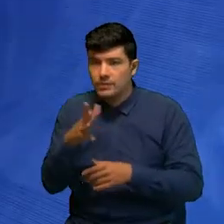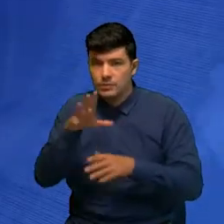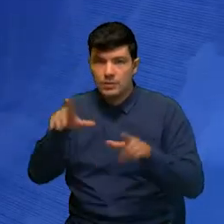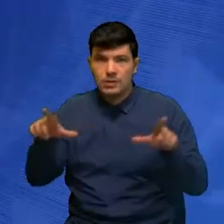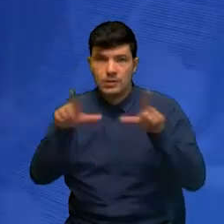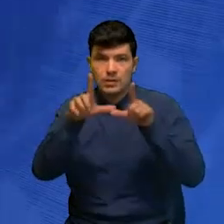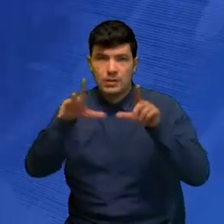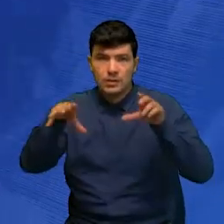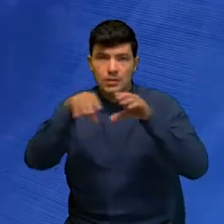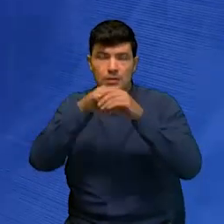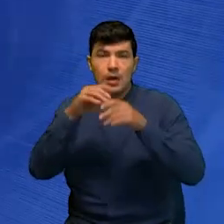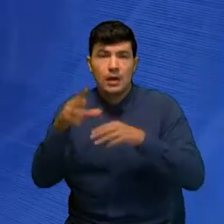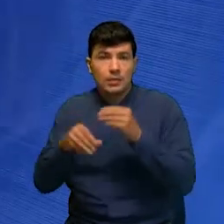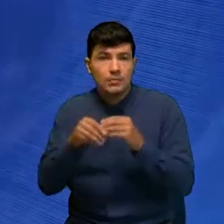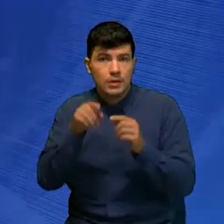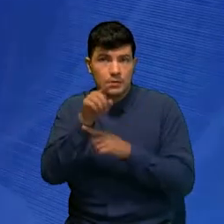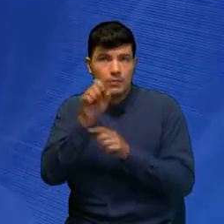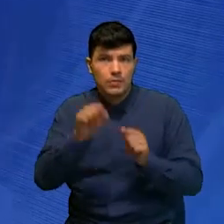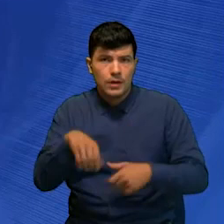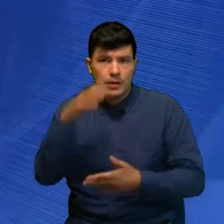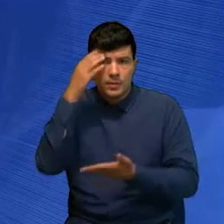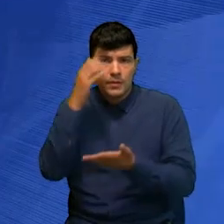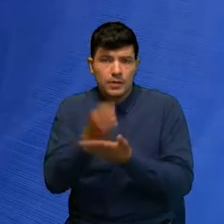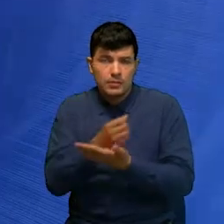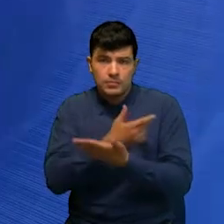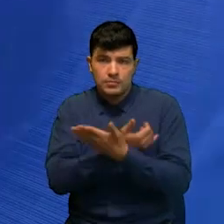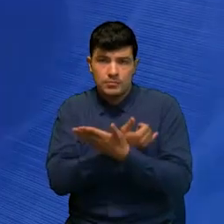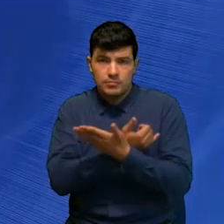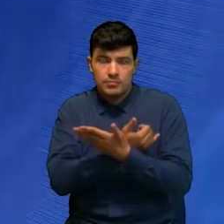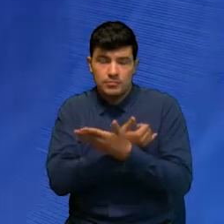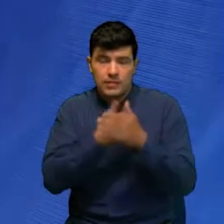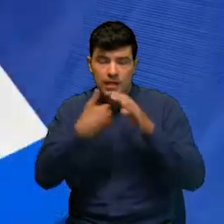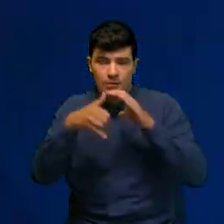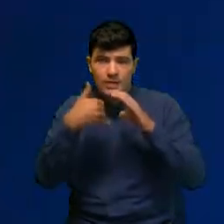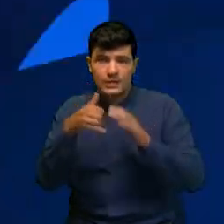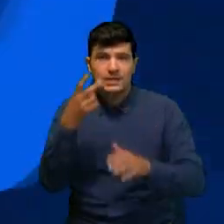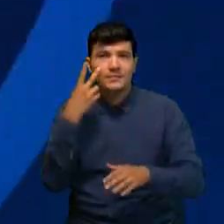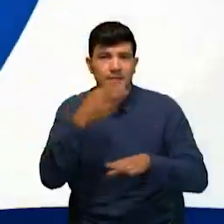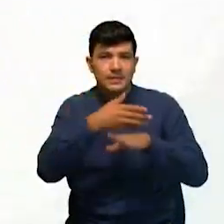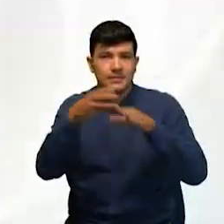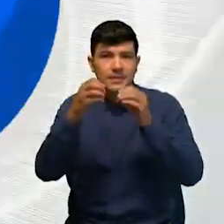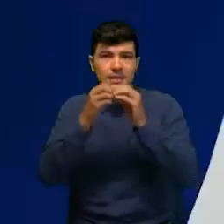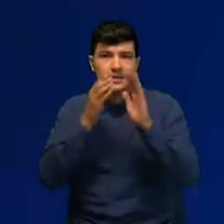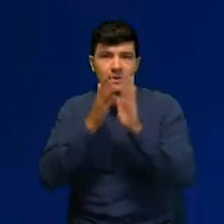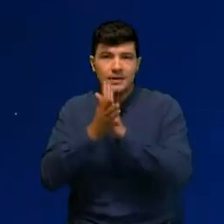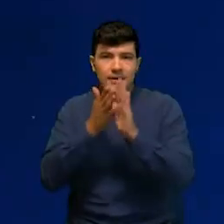y además nos pueden dejar sus comentarios en nuestra línea de WhatsApp. Hasta la próxima.